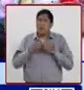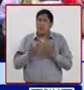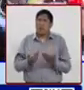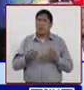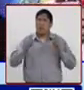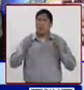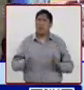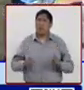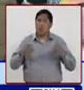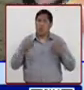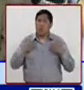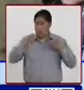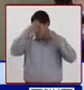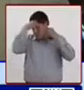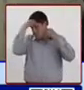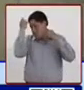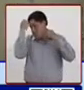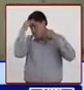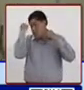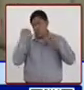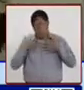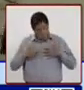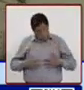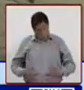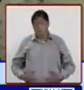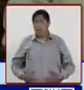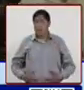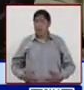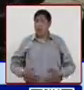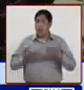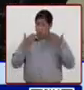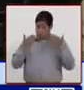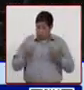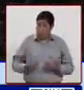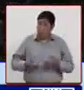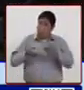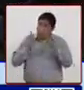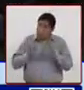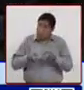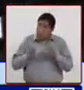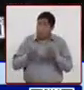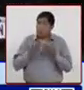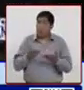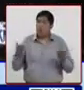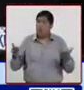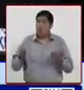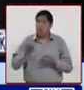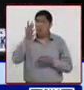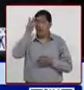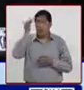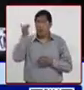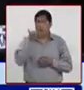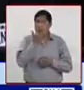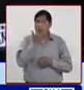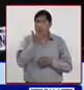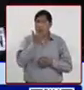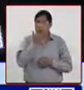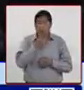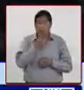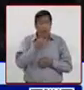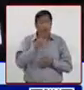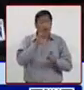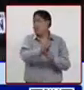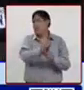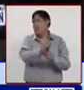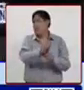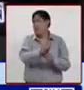esta persona tiene un peinado muy particular y la vestimenta. Él se encuentra con las mismas características y eso, por supuesto, favoreció en